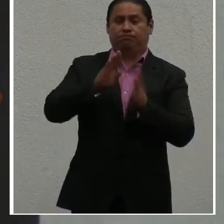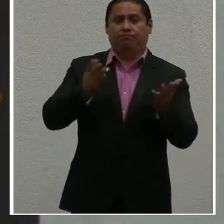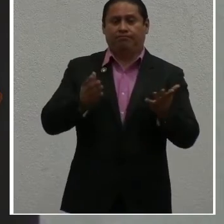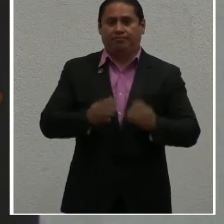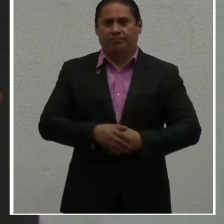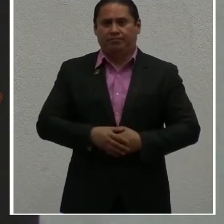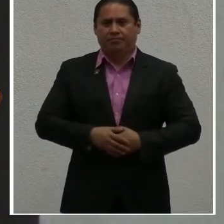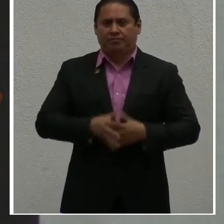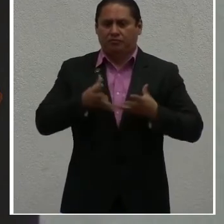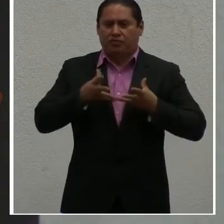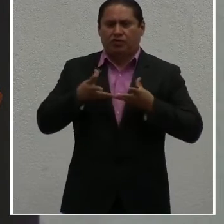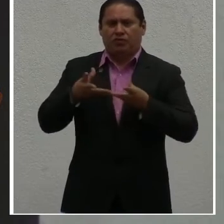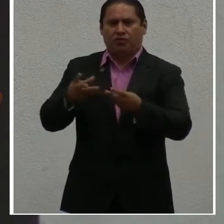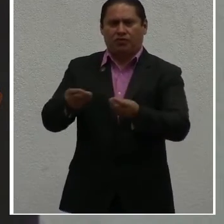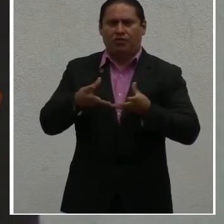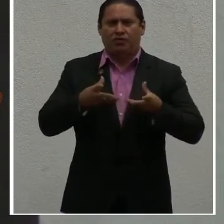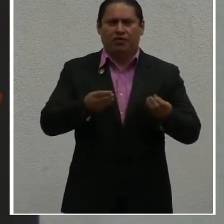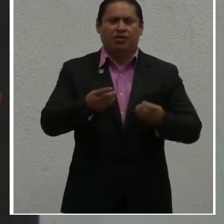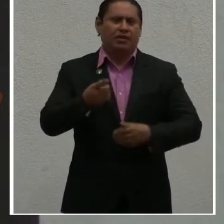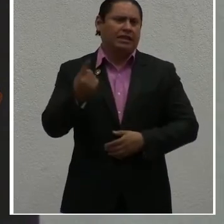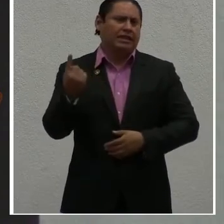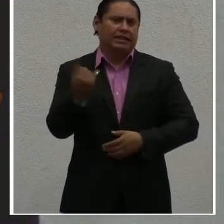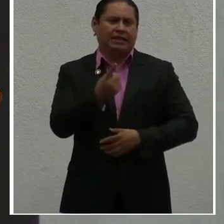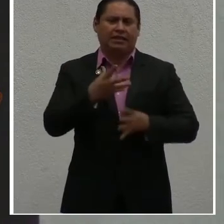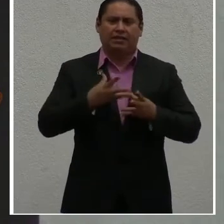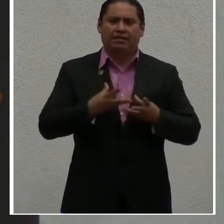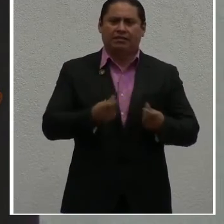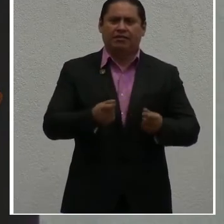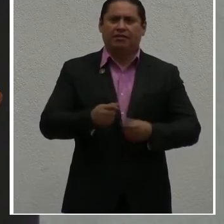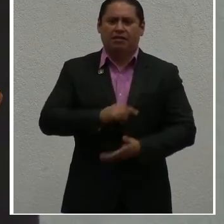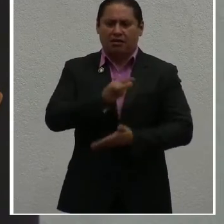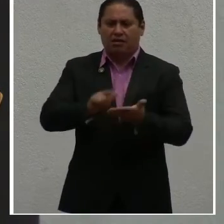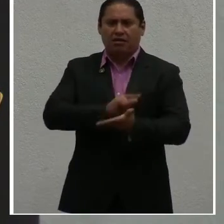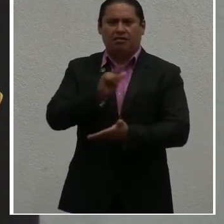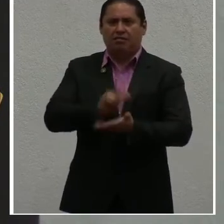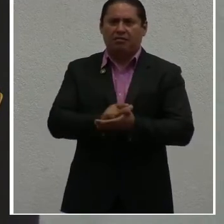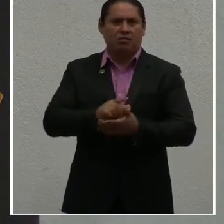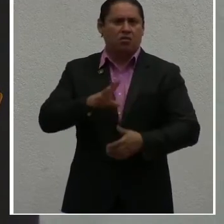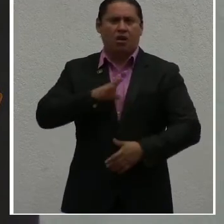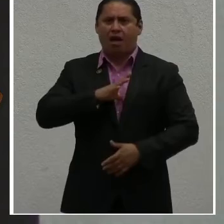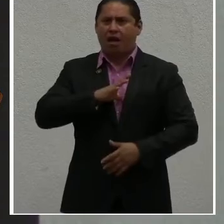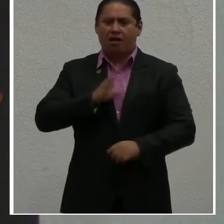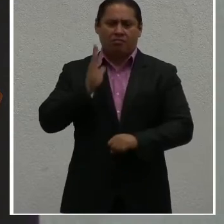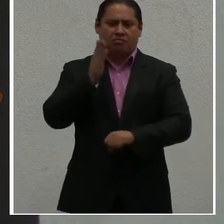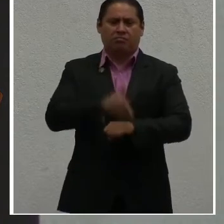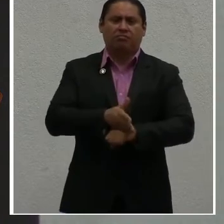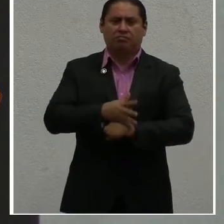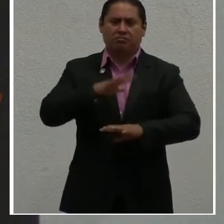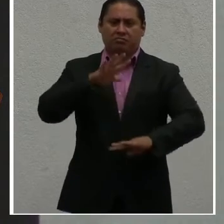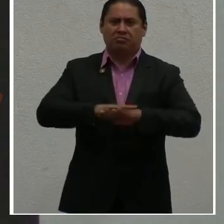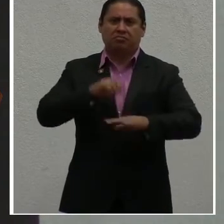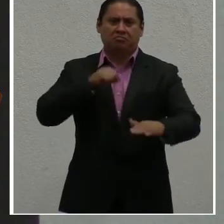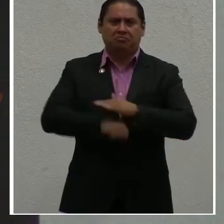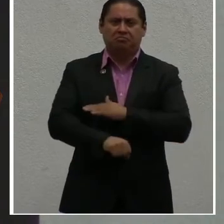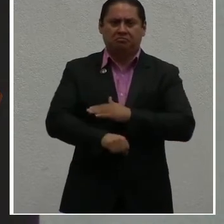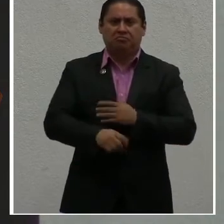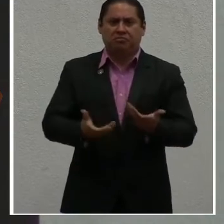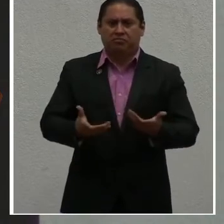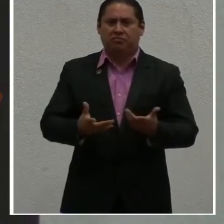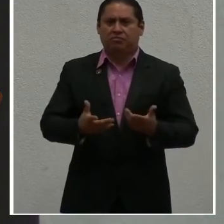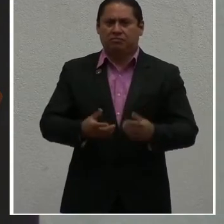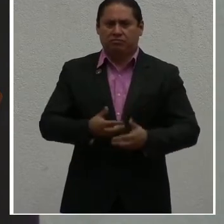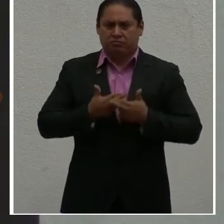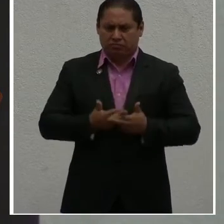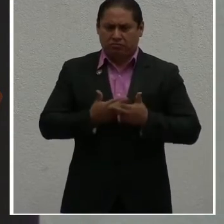señoras diputadas y diputados? ¿O no hay leyes para meterlos al bote? Pues que rindan cuentas, así